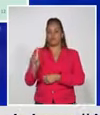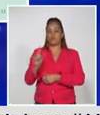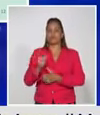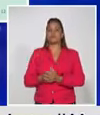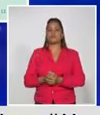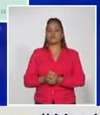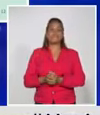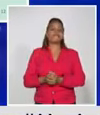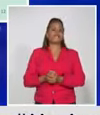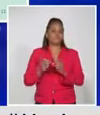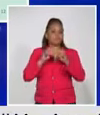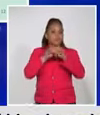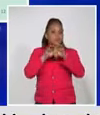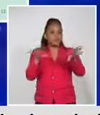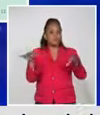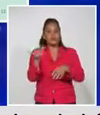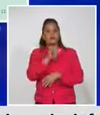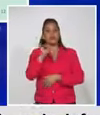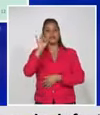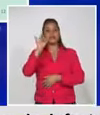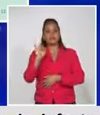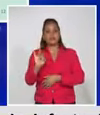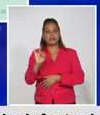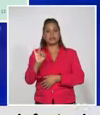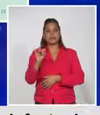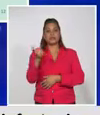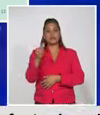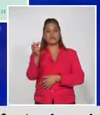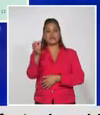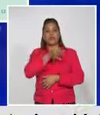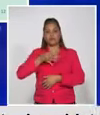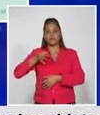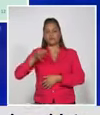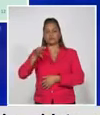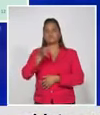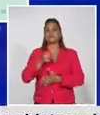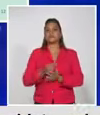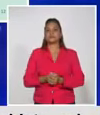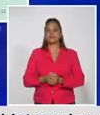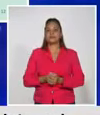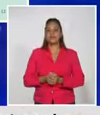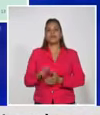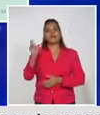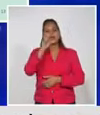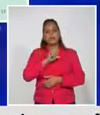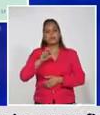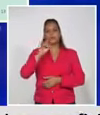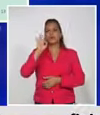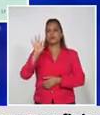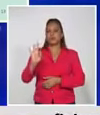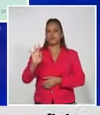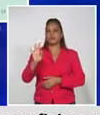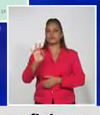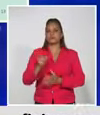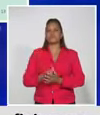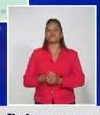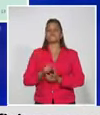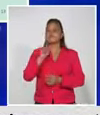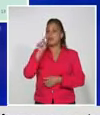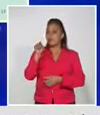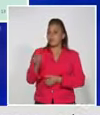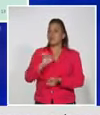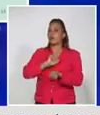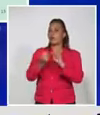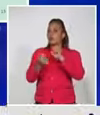tanto disperso en 7 de sus 10 municipios. Camagüey con 8 casos, va controlando la